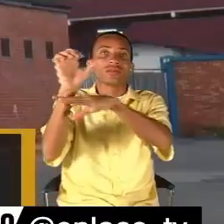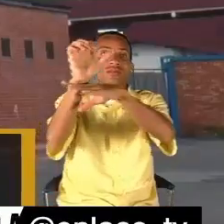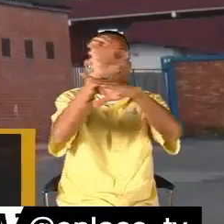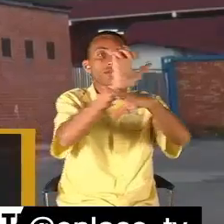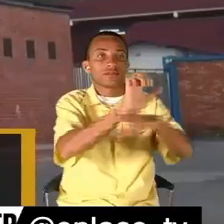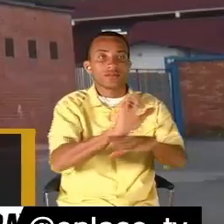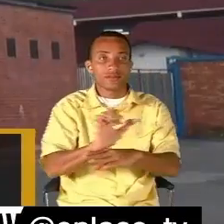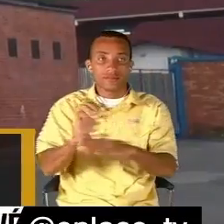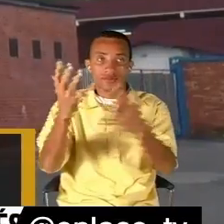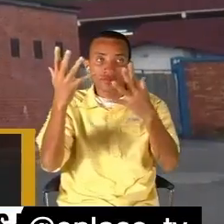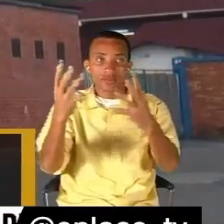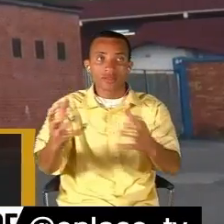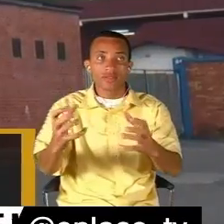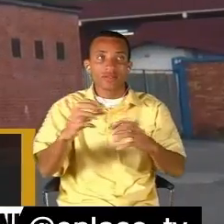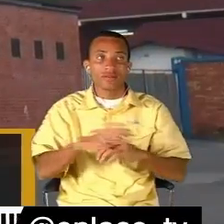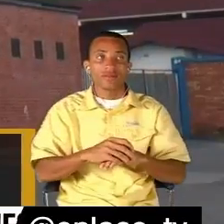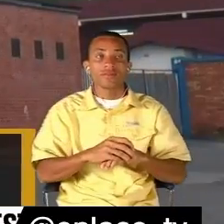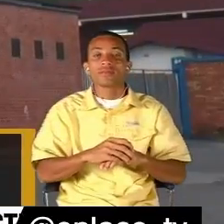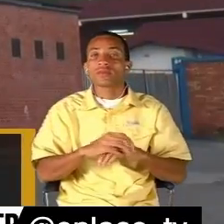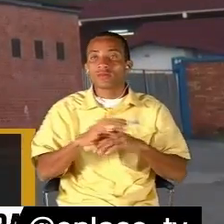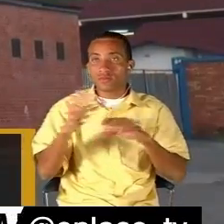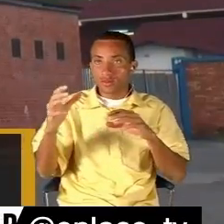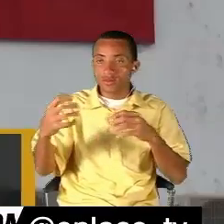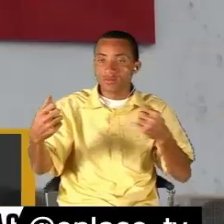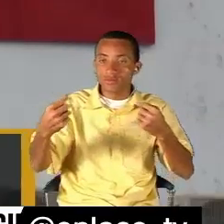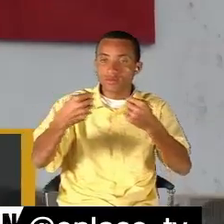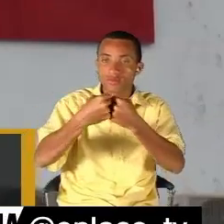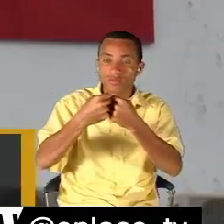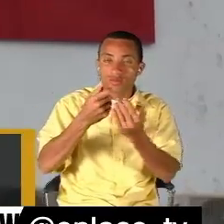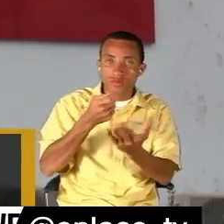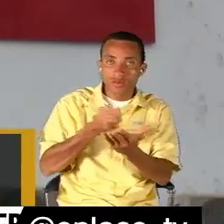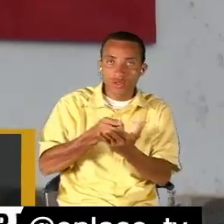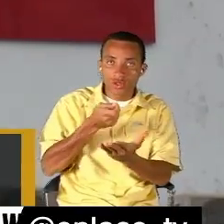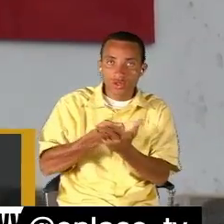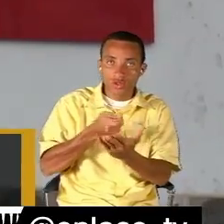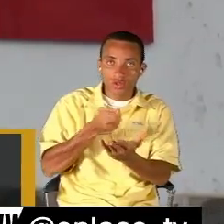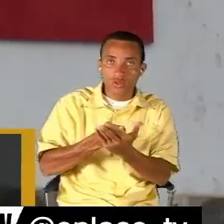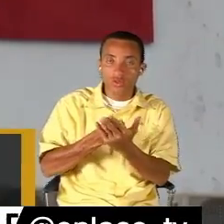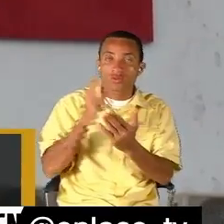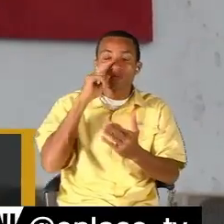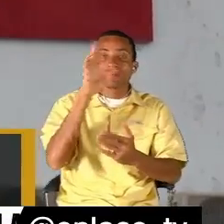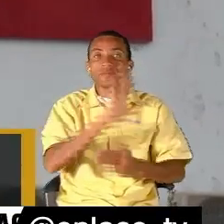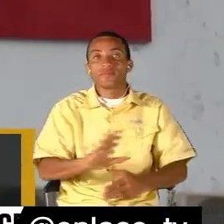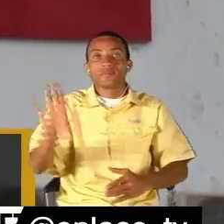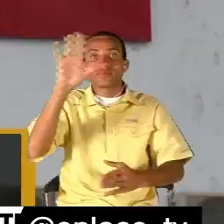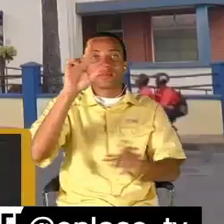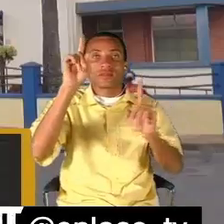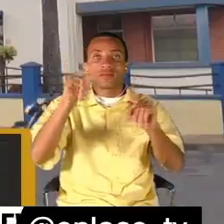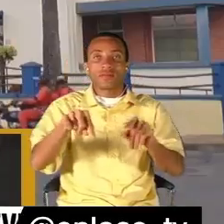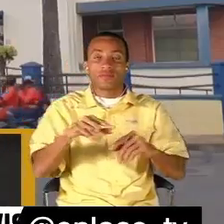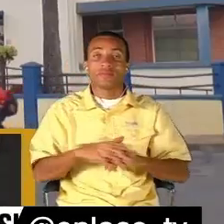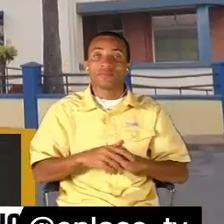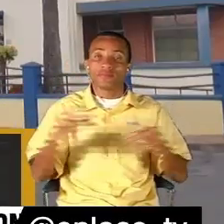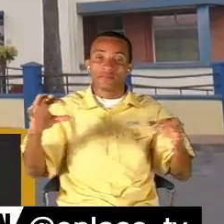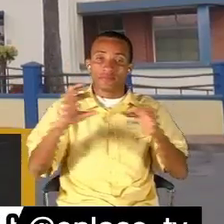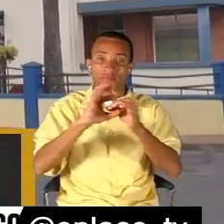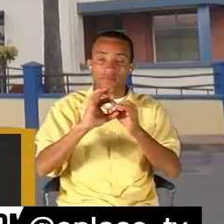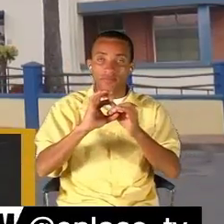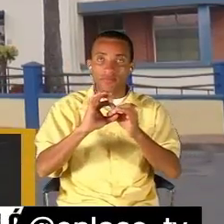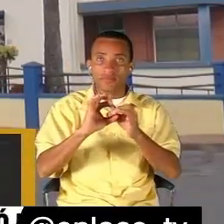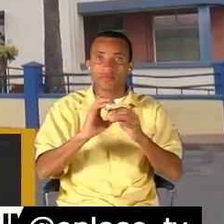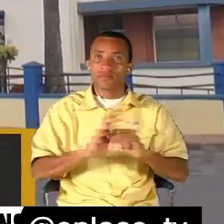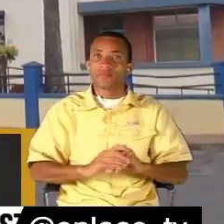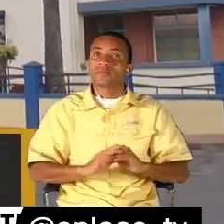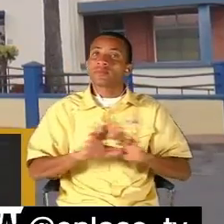Hay varias entidades que quieren hacer sociedad con los otros socios nacionales y están en eso. Esperamos que